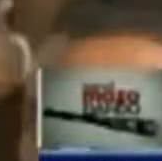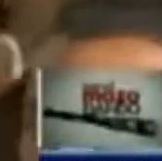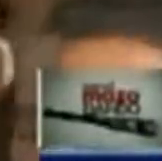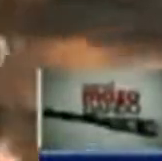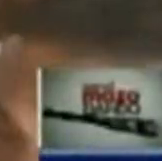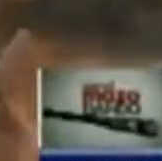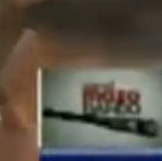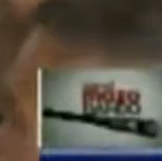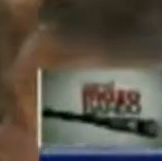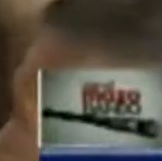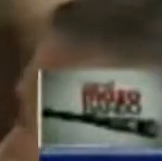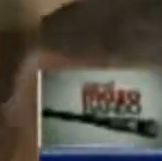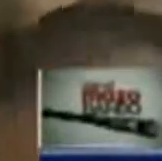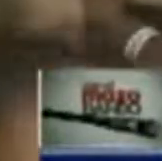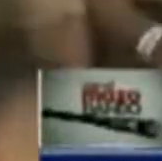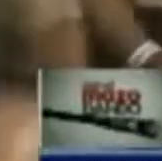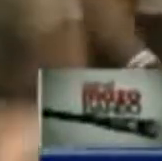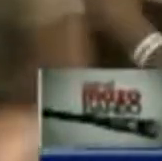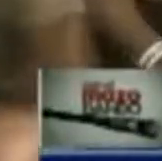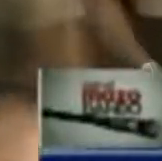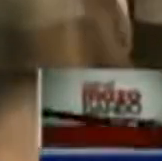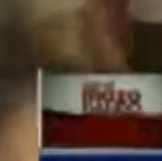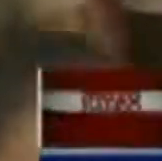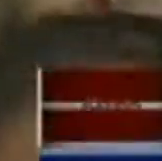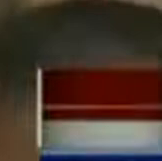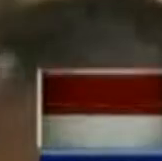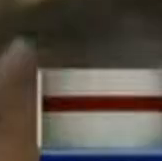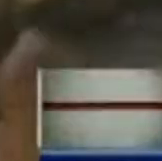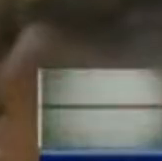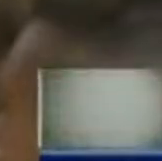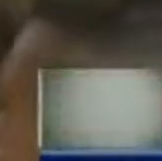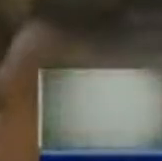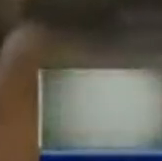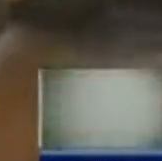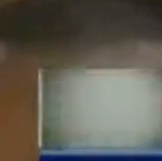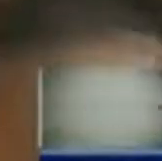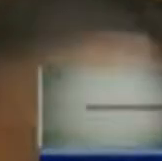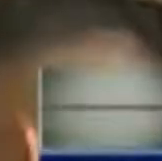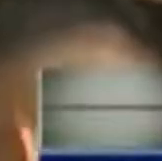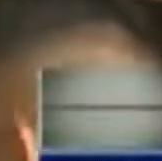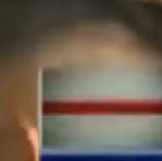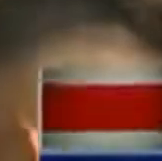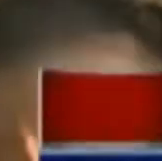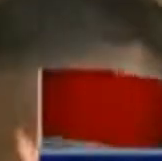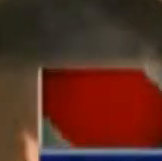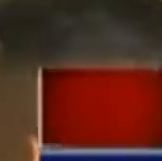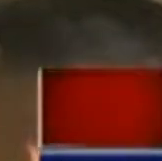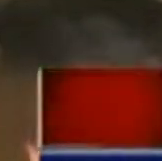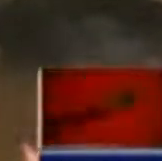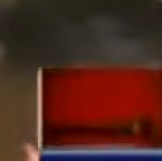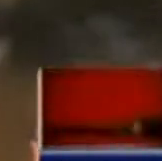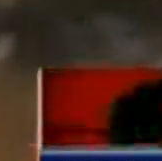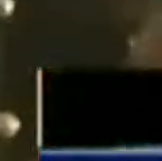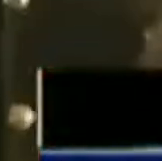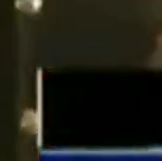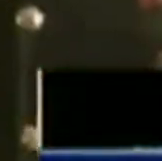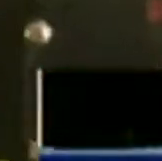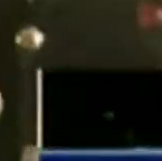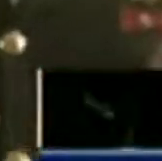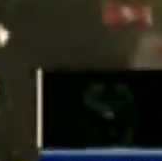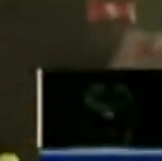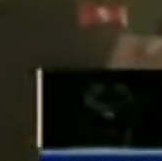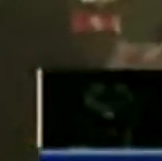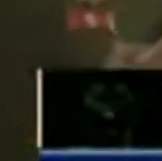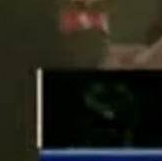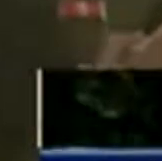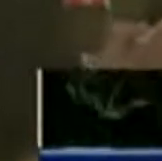Ya mi abuelito está con confianza que nos está esperando